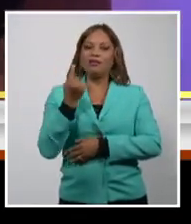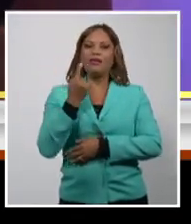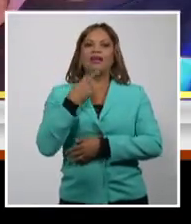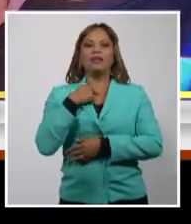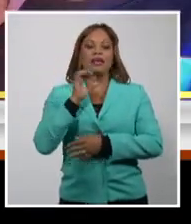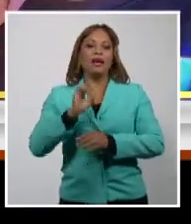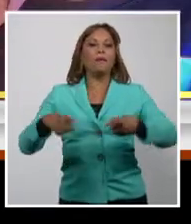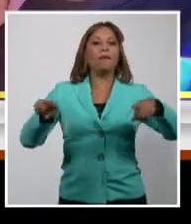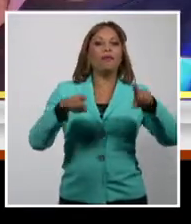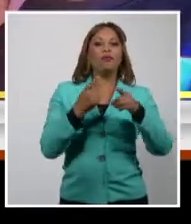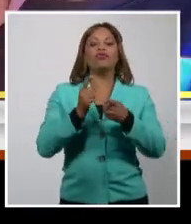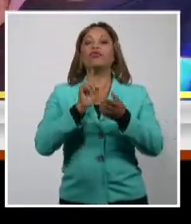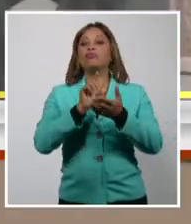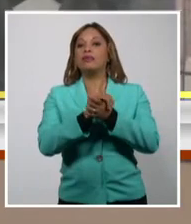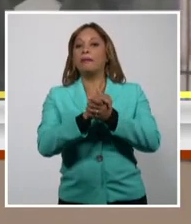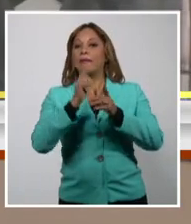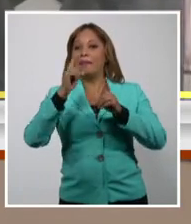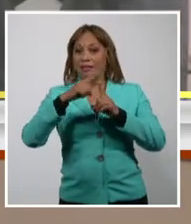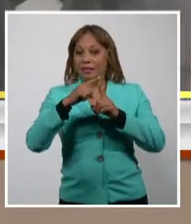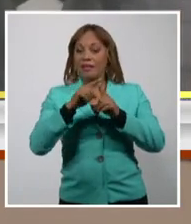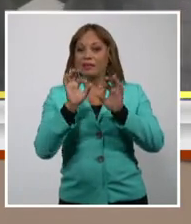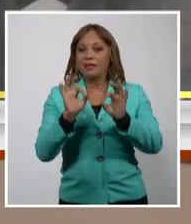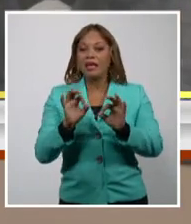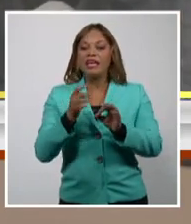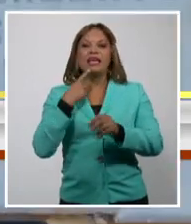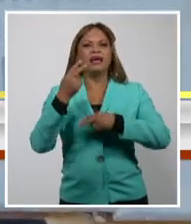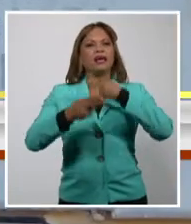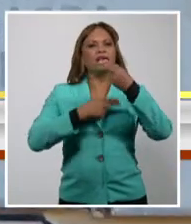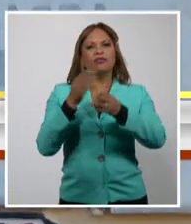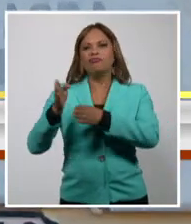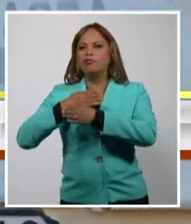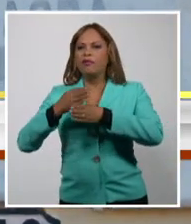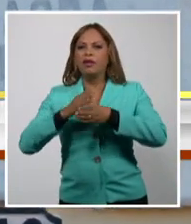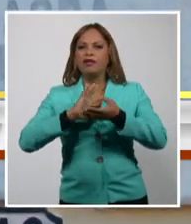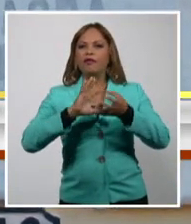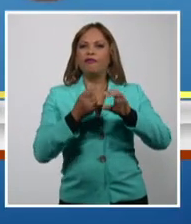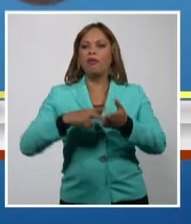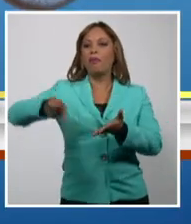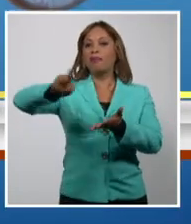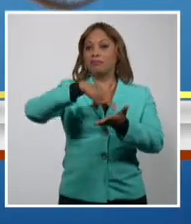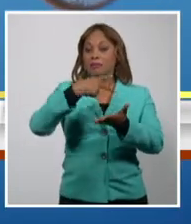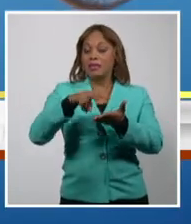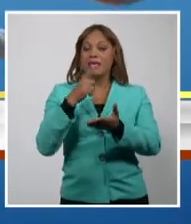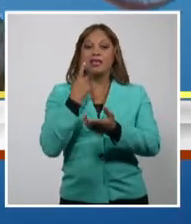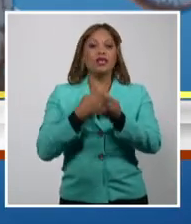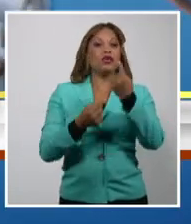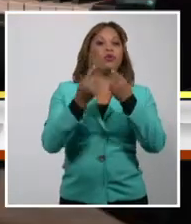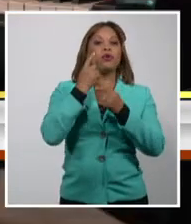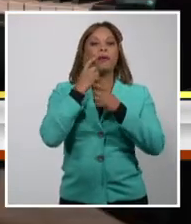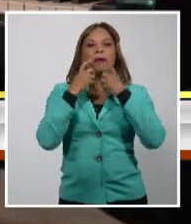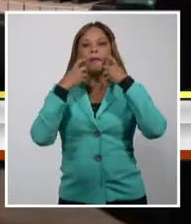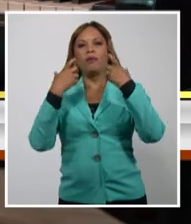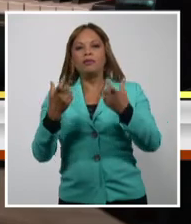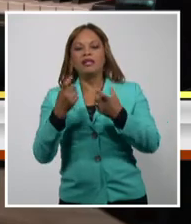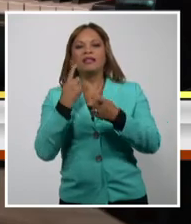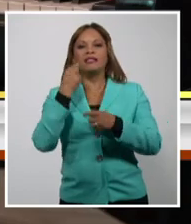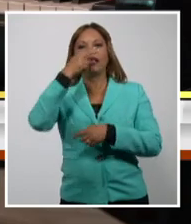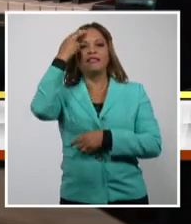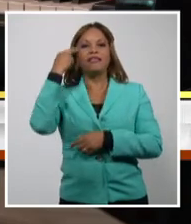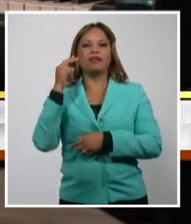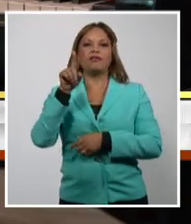músico matancero, hacedor de más de 140 danzones y uno de los más populares entre la sociedad del siglo XIX. Creo